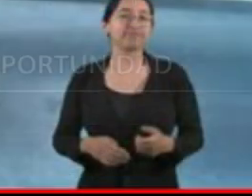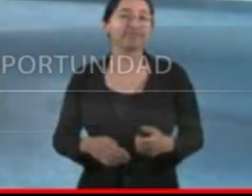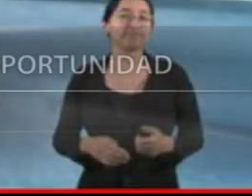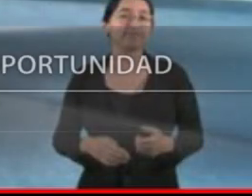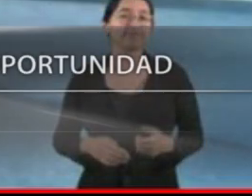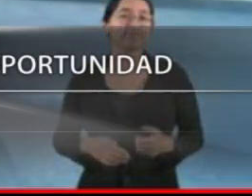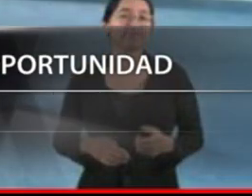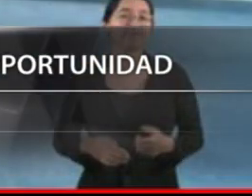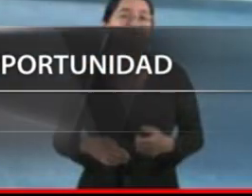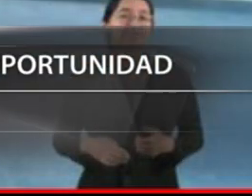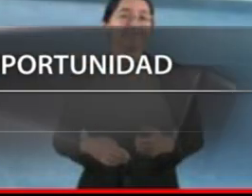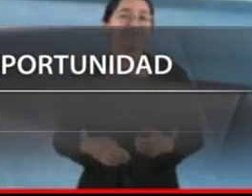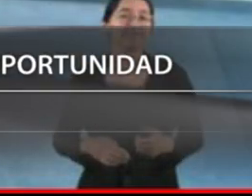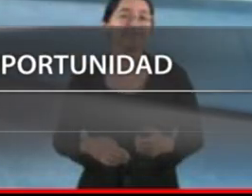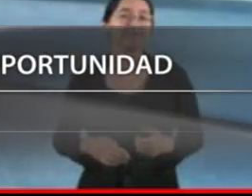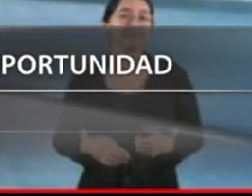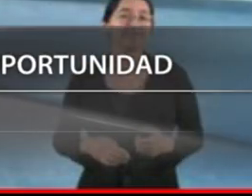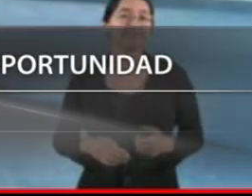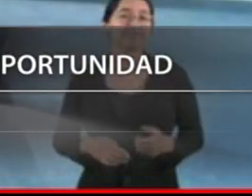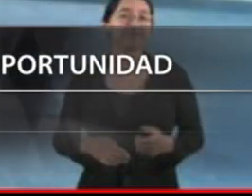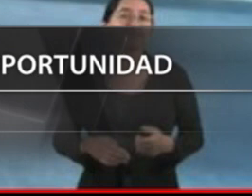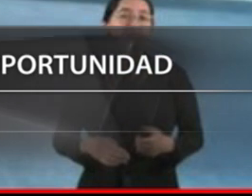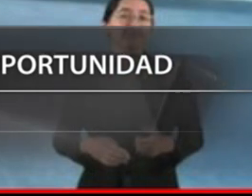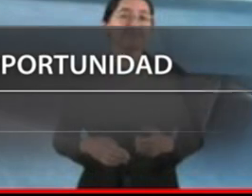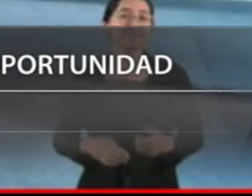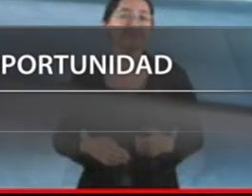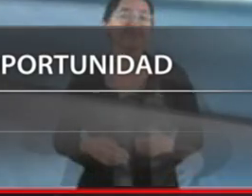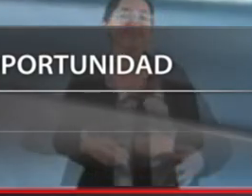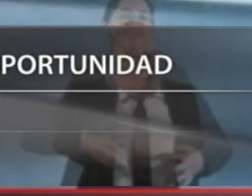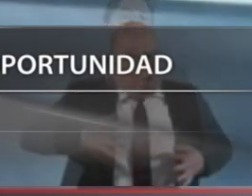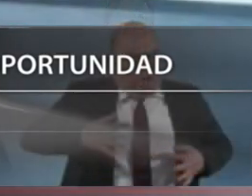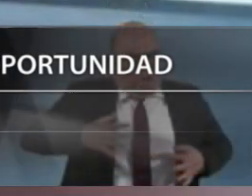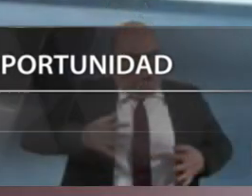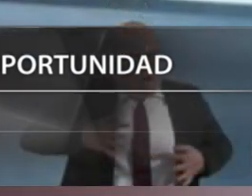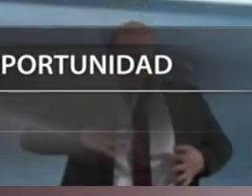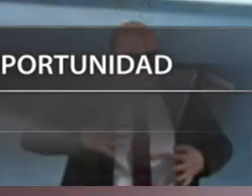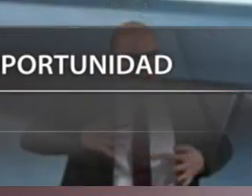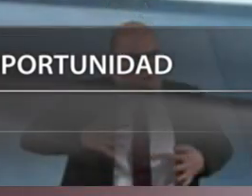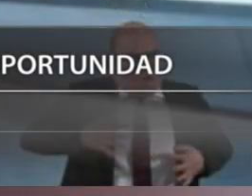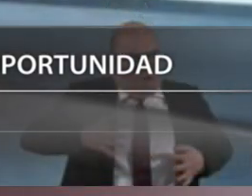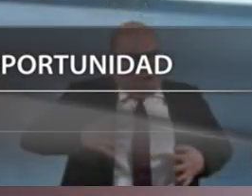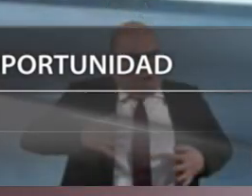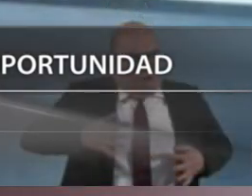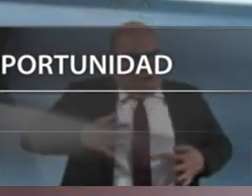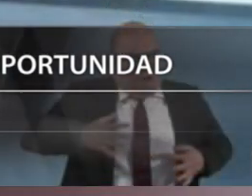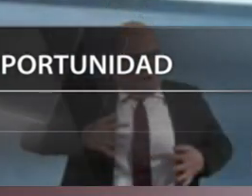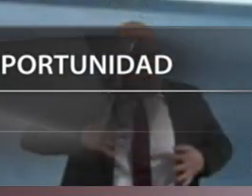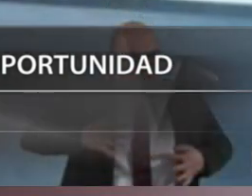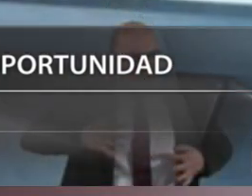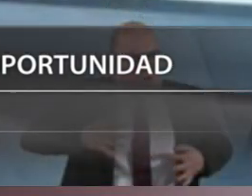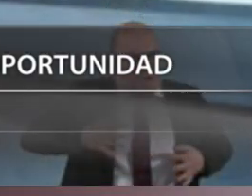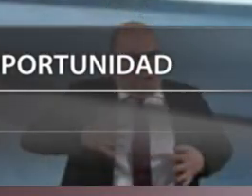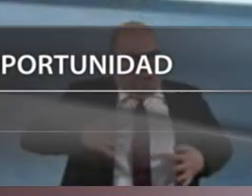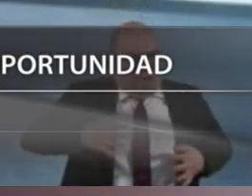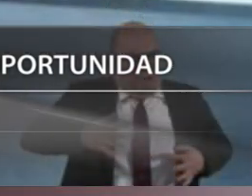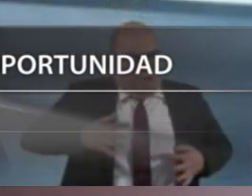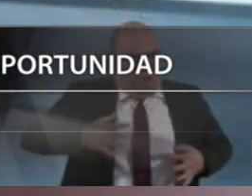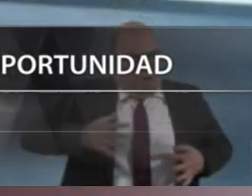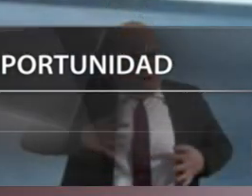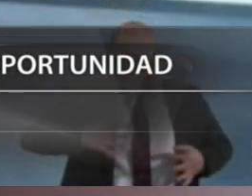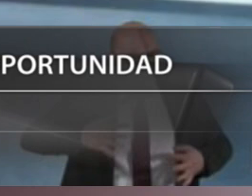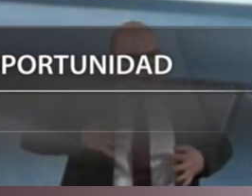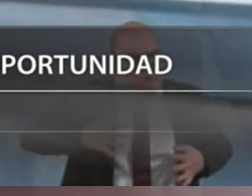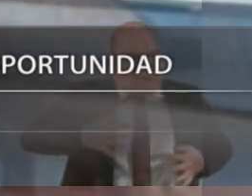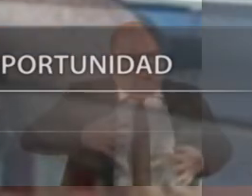incorporado funcional y materialmente a la fuerza pública inicialmente entre 19 99 1997 Y luego